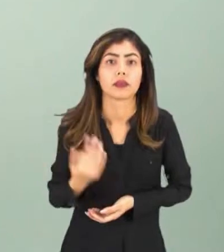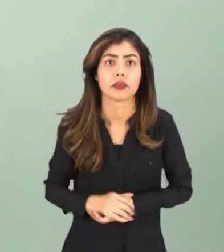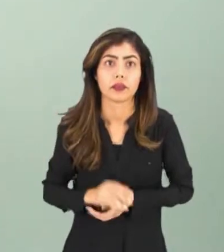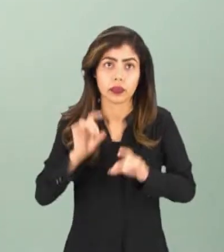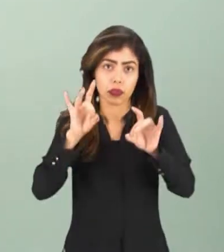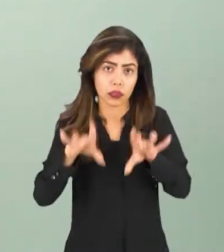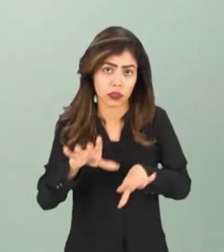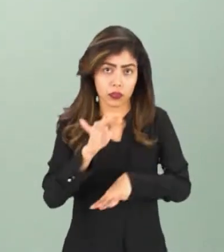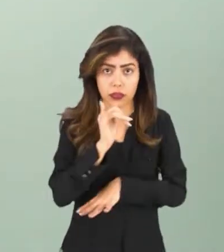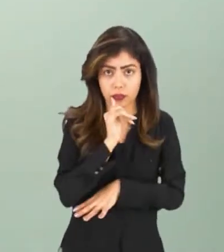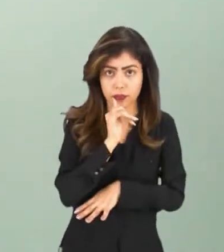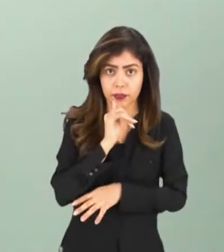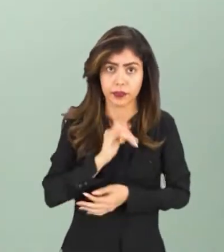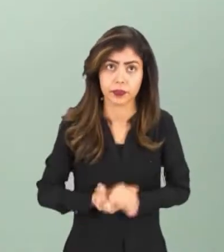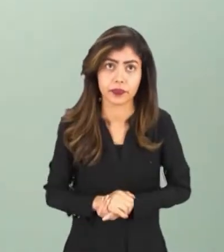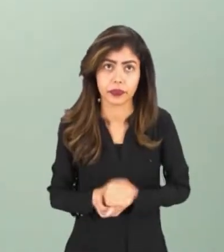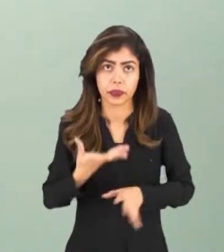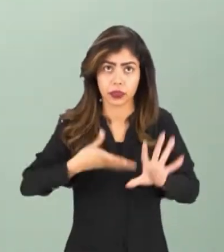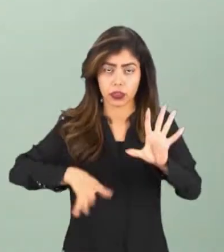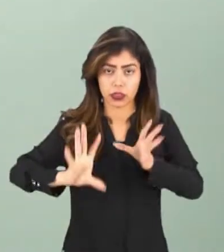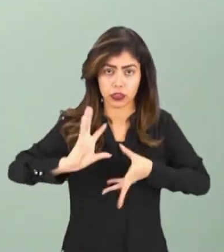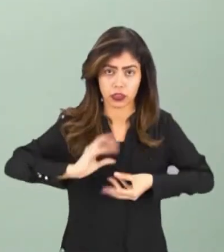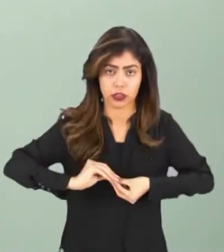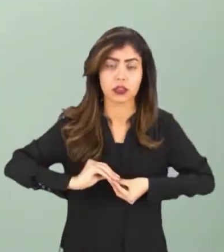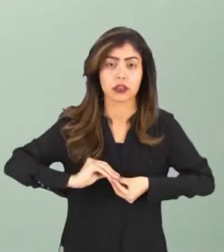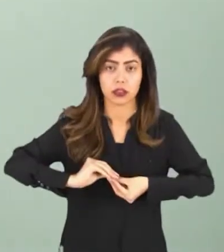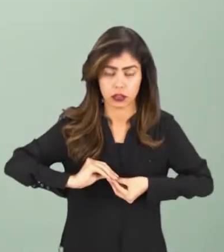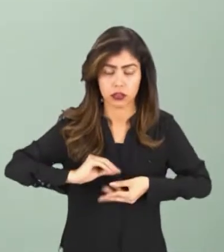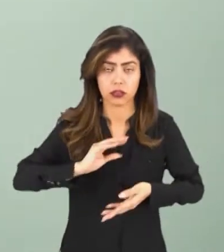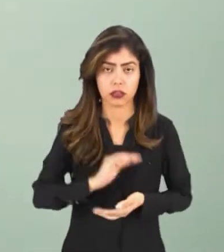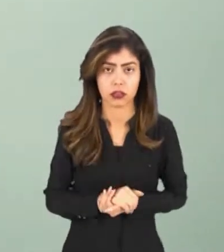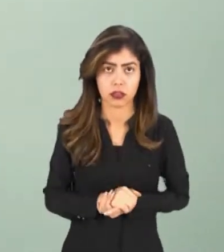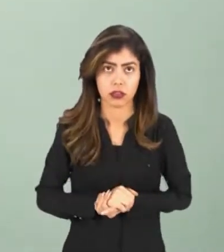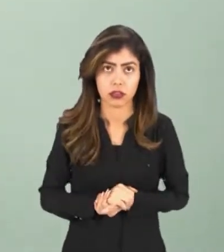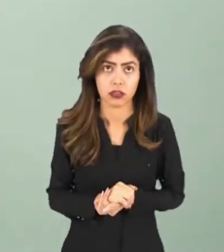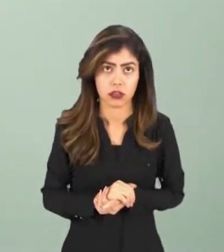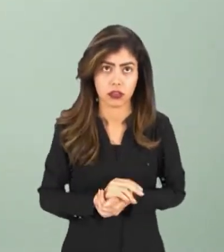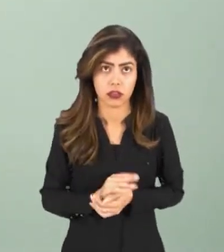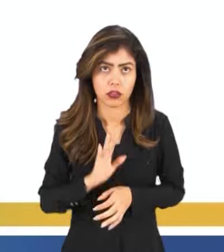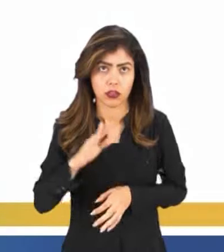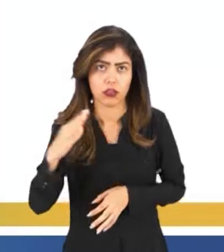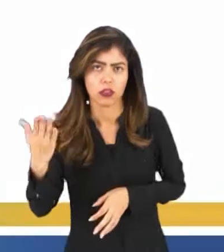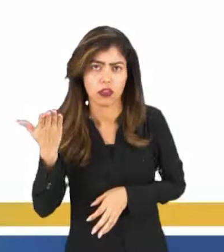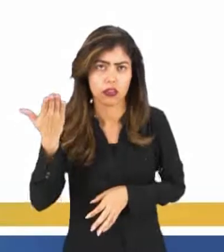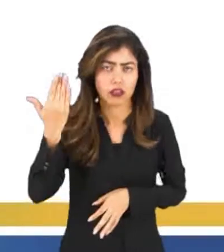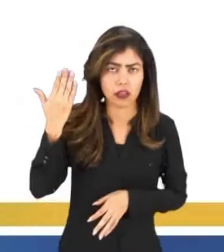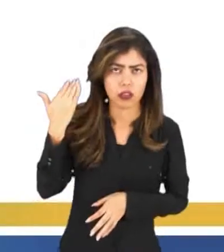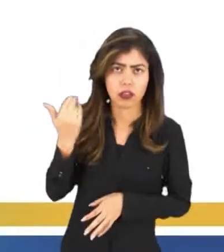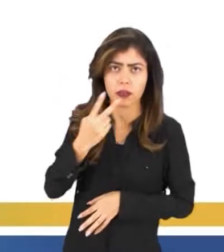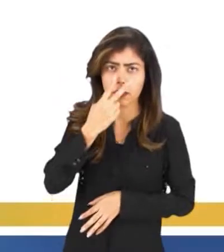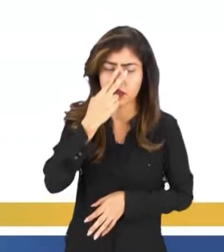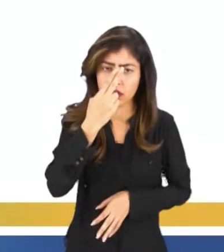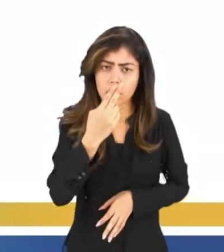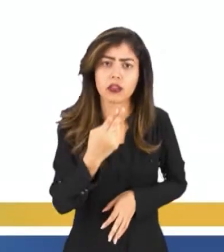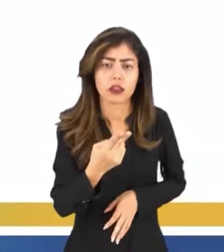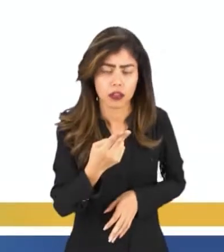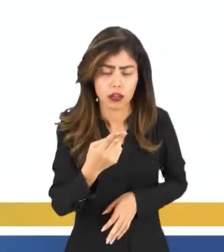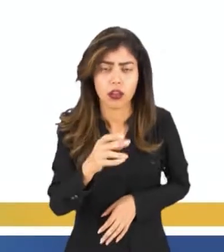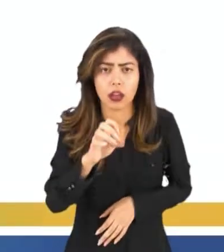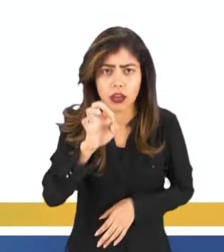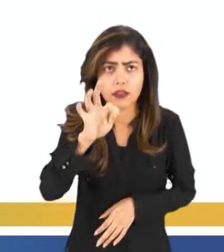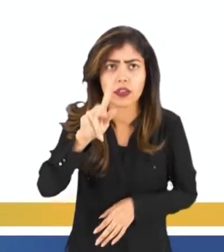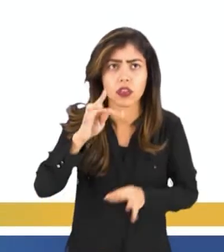último ejemplo resumiendo ósea resumiendo cuando el deseo parece muy evidente